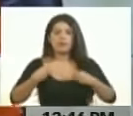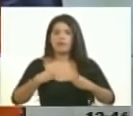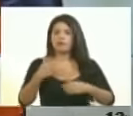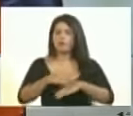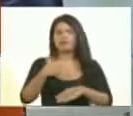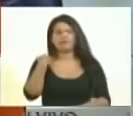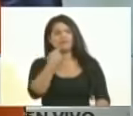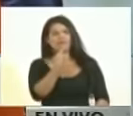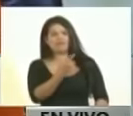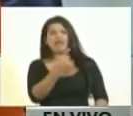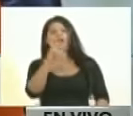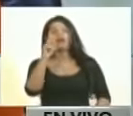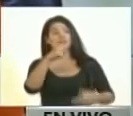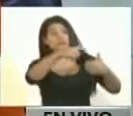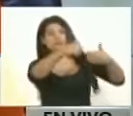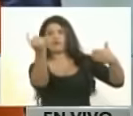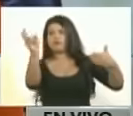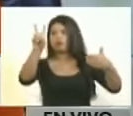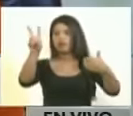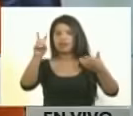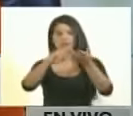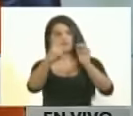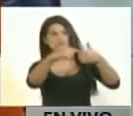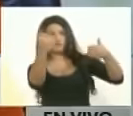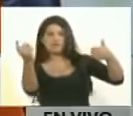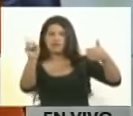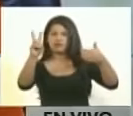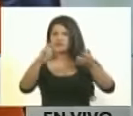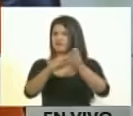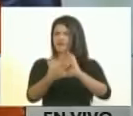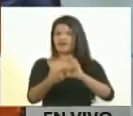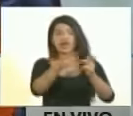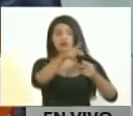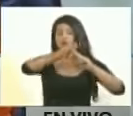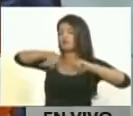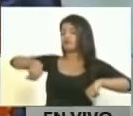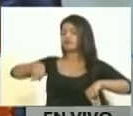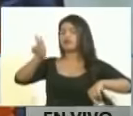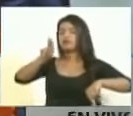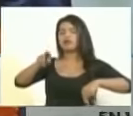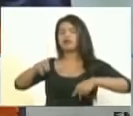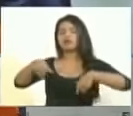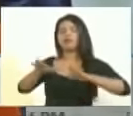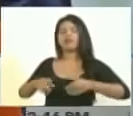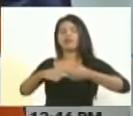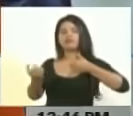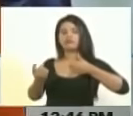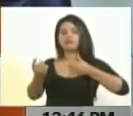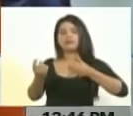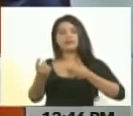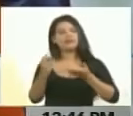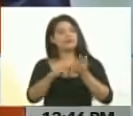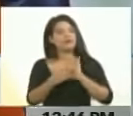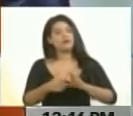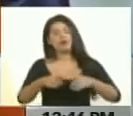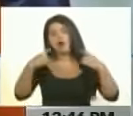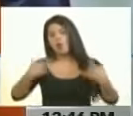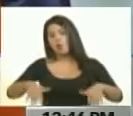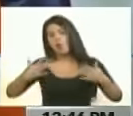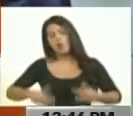que suspender a Venezuela en el Mercosur es una grave pérdida para este bloque regional, lo que significa